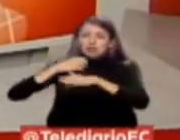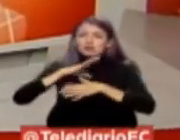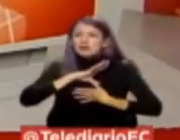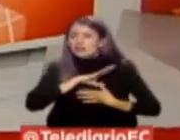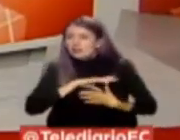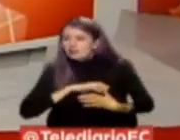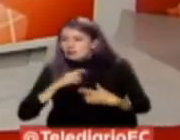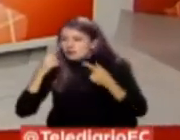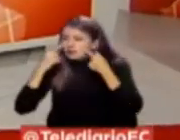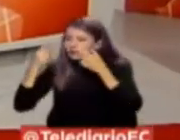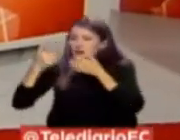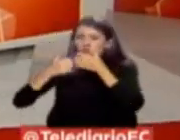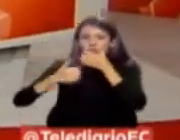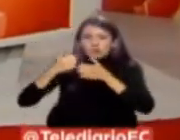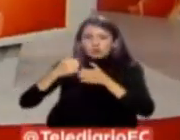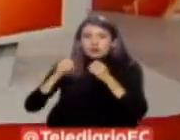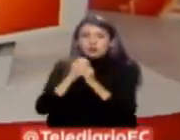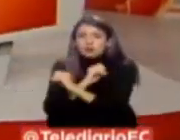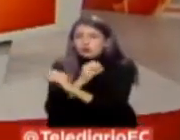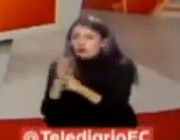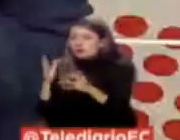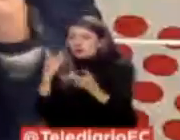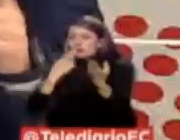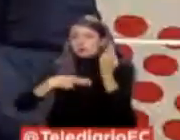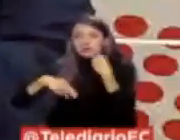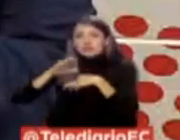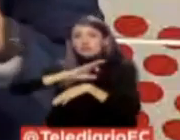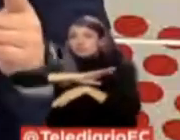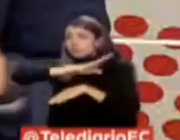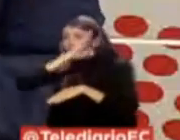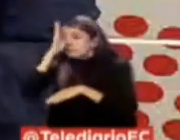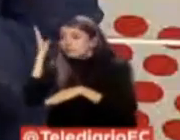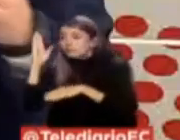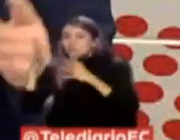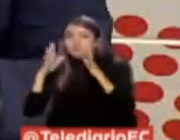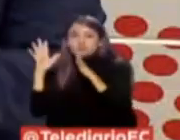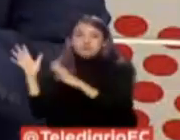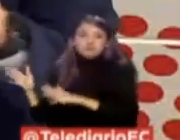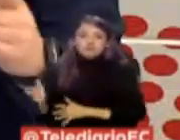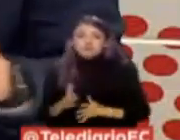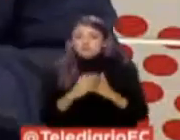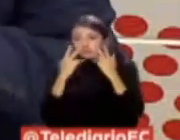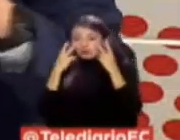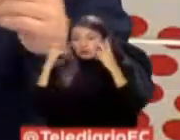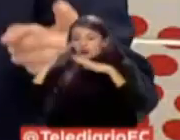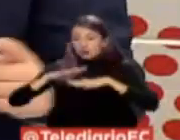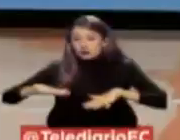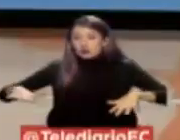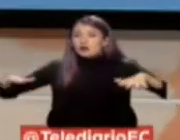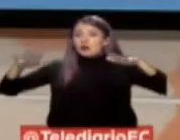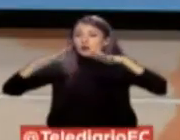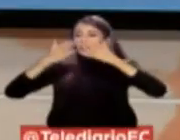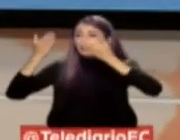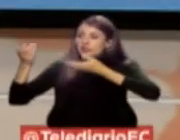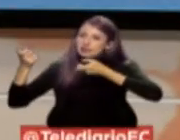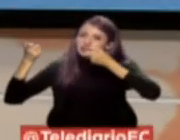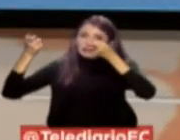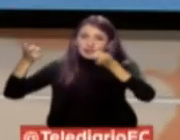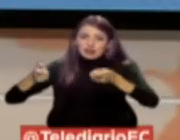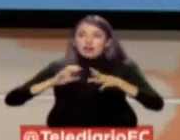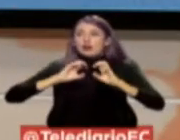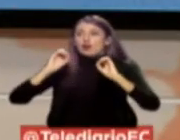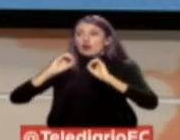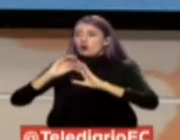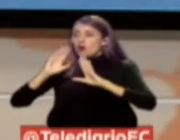víctima. No había un negociador, no había nadie que establezca términos y condiciones de entrega.